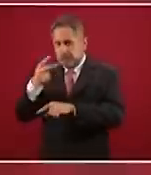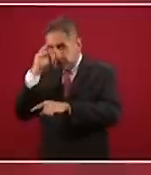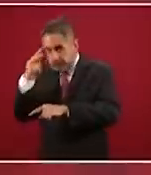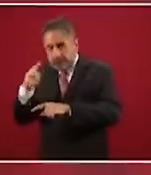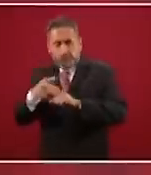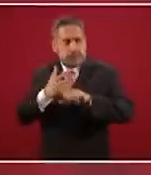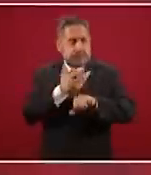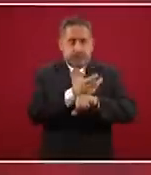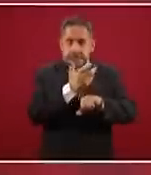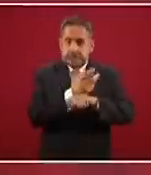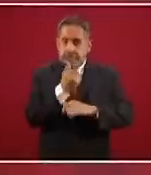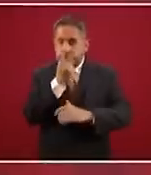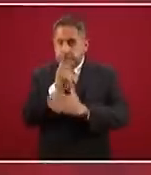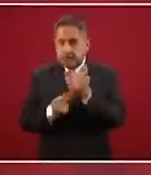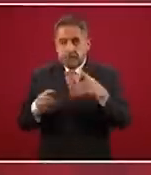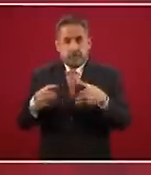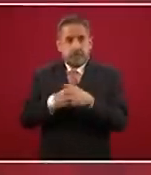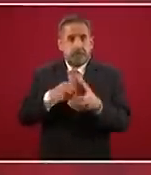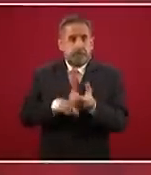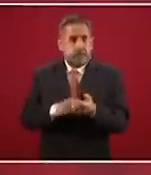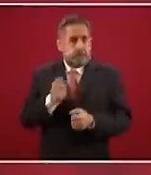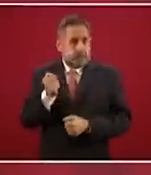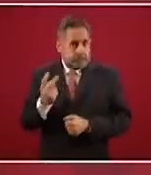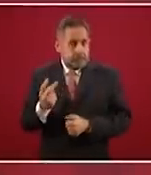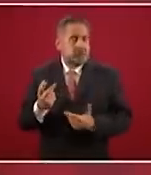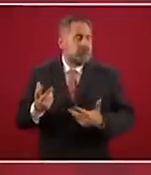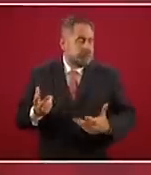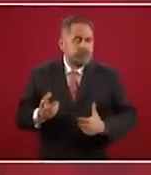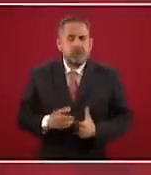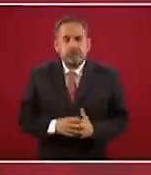Unidos como de nuestro país,